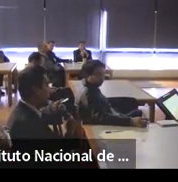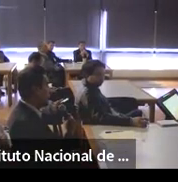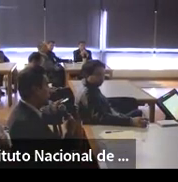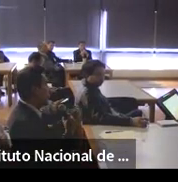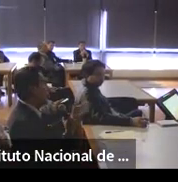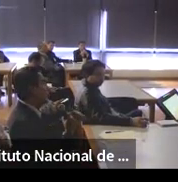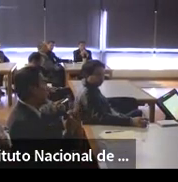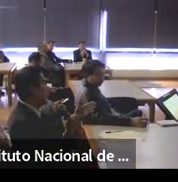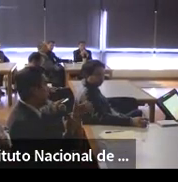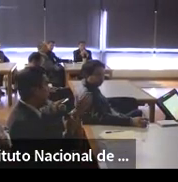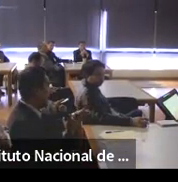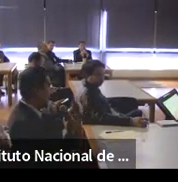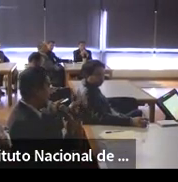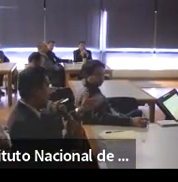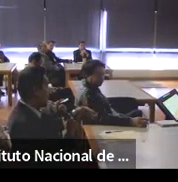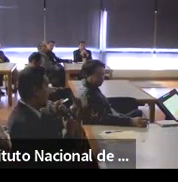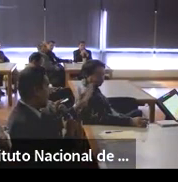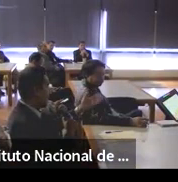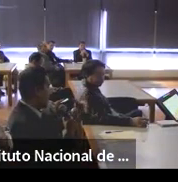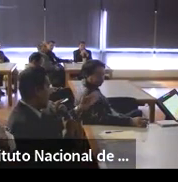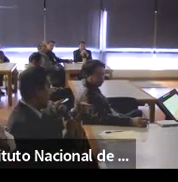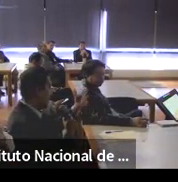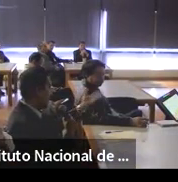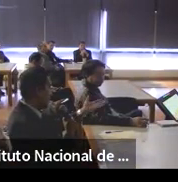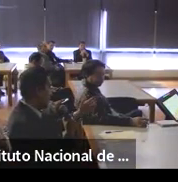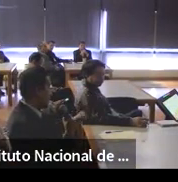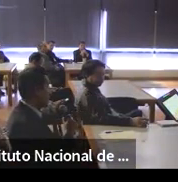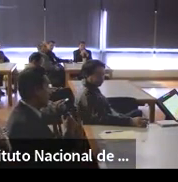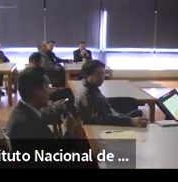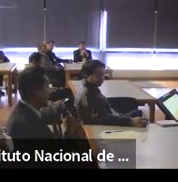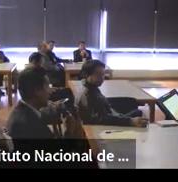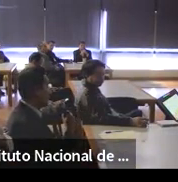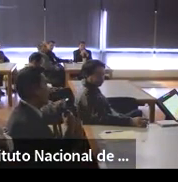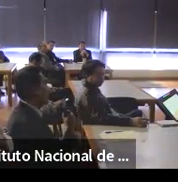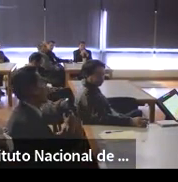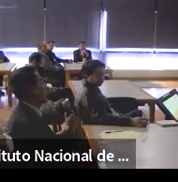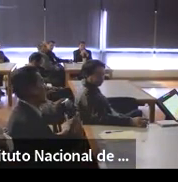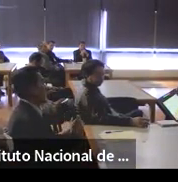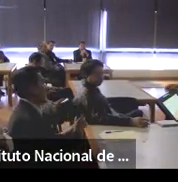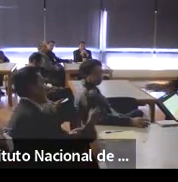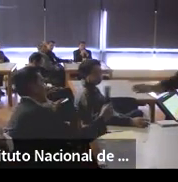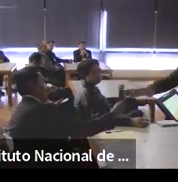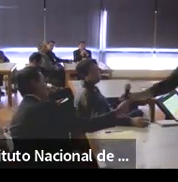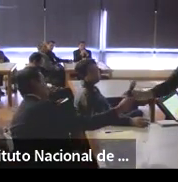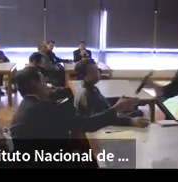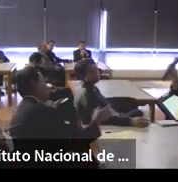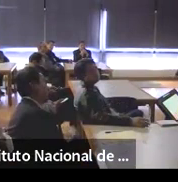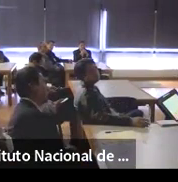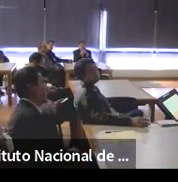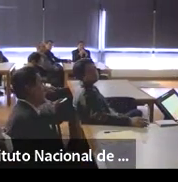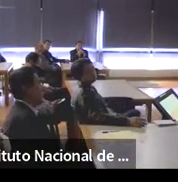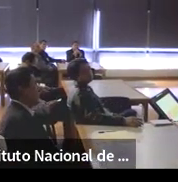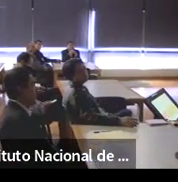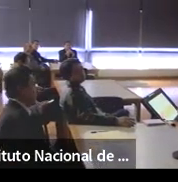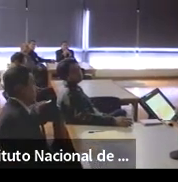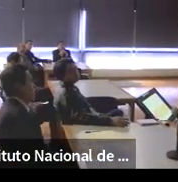se buscó evidencia científica Para permanentemente apoyar la toma de decisiones Por qué